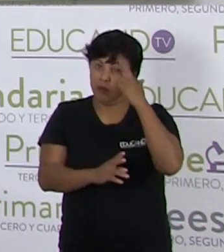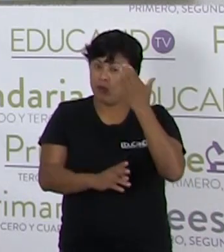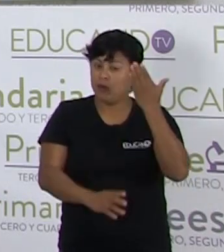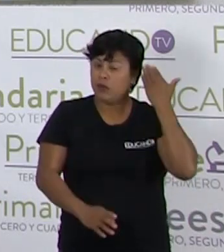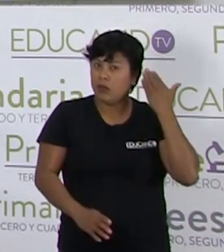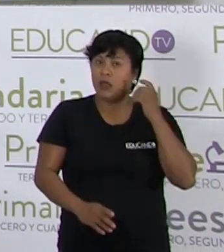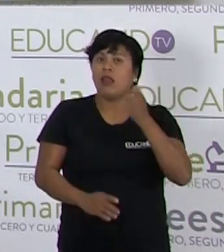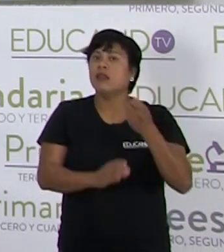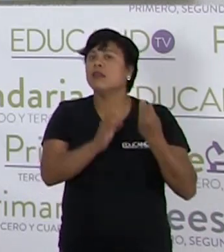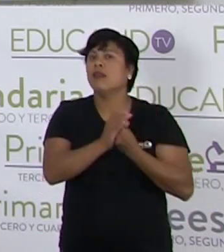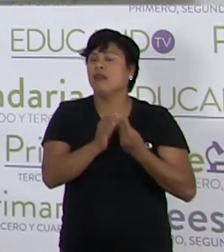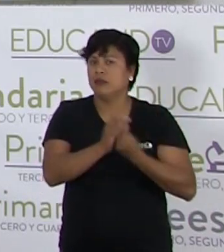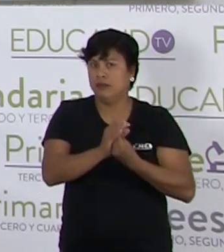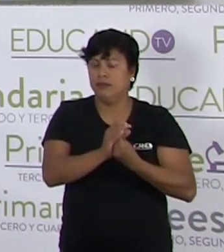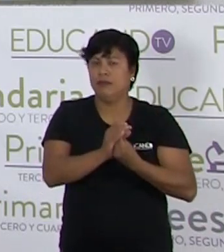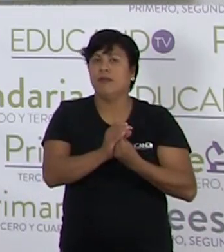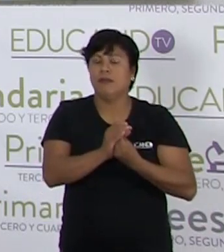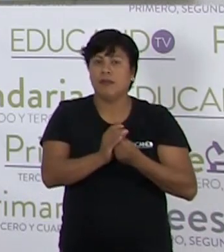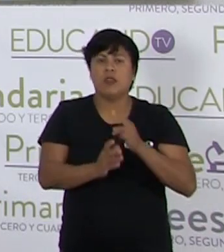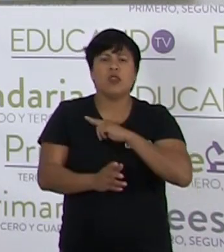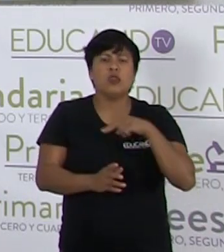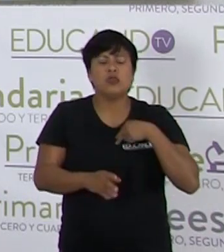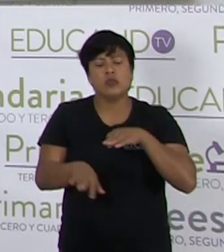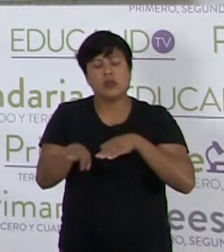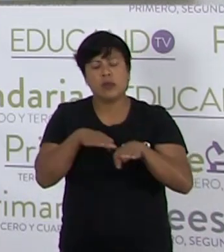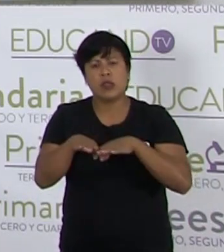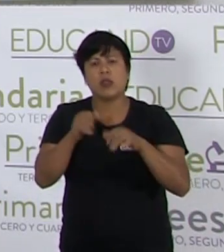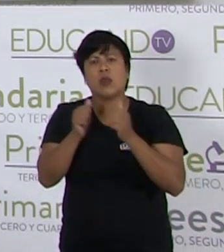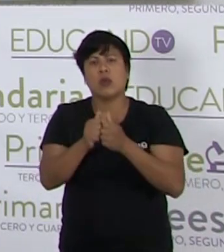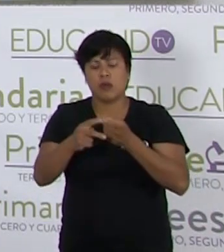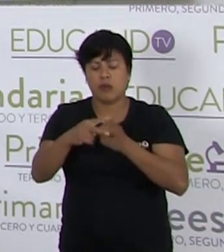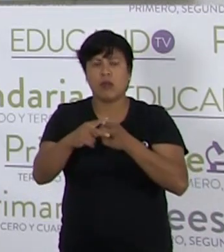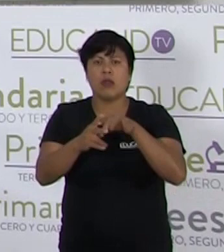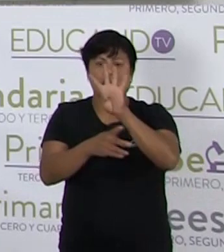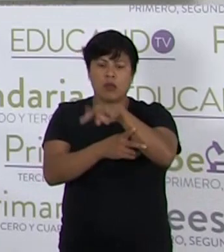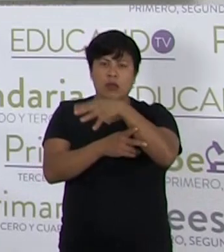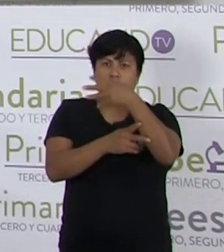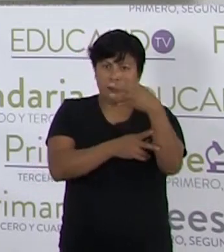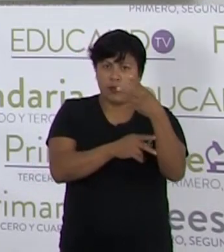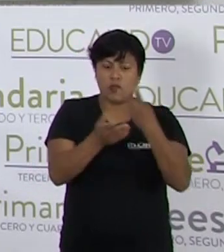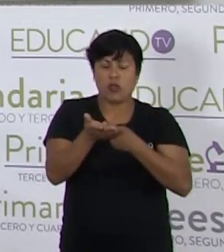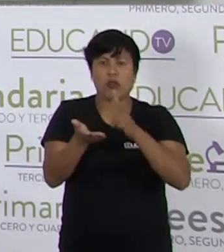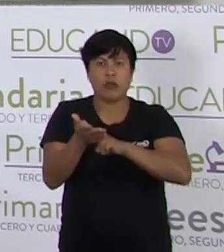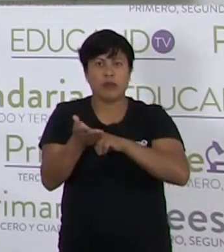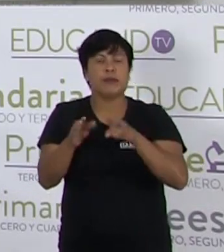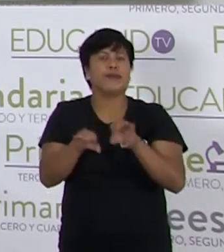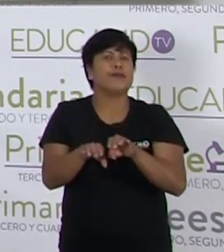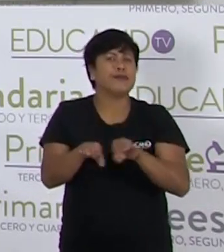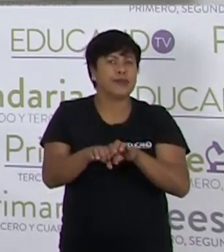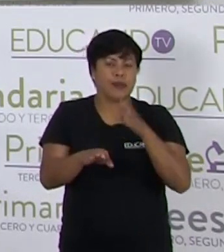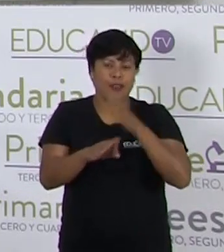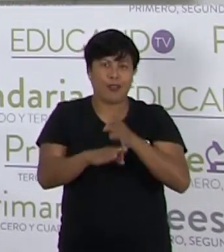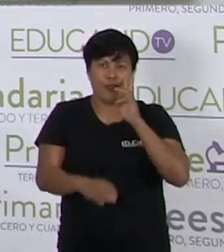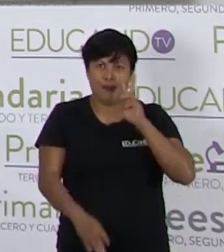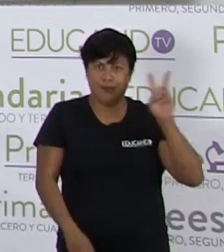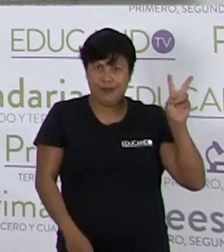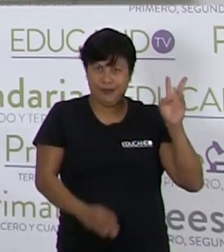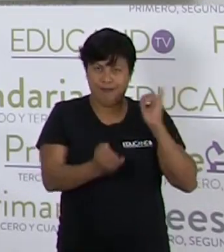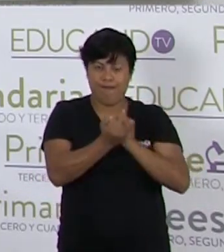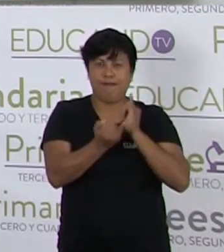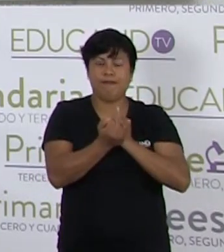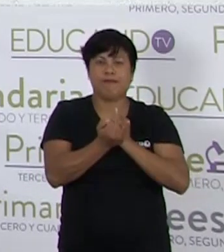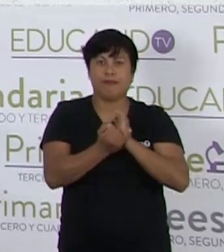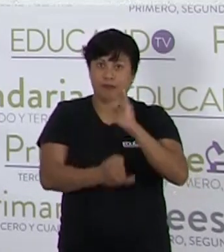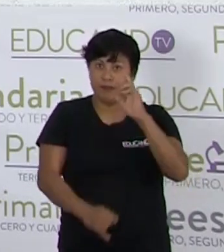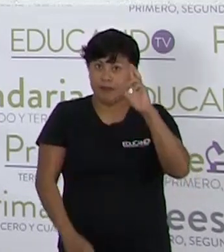lo que vimos en la sesión pasada. Estuvimos trabajando con tablas de doble entrada, como las que vemos aquí.